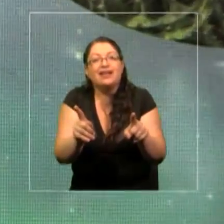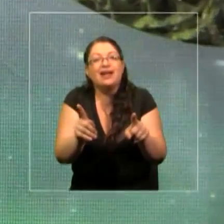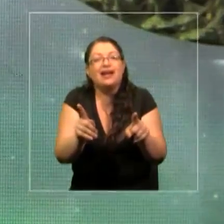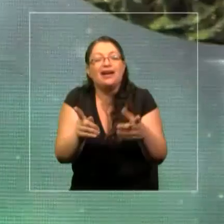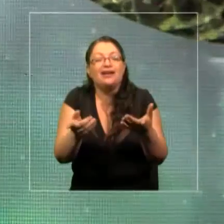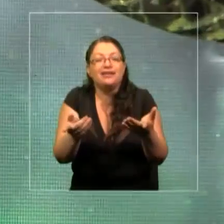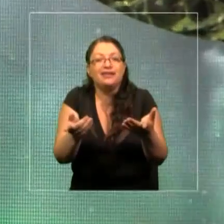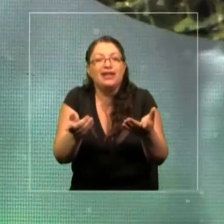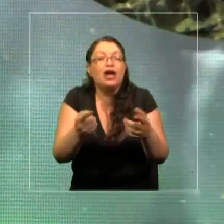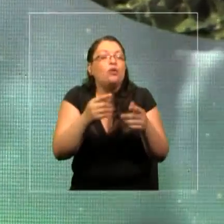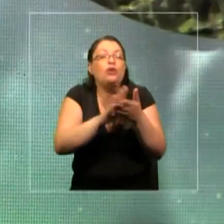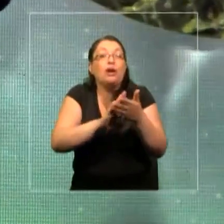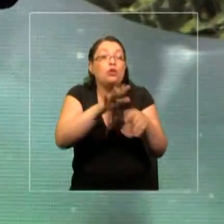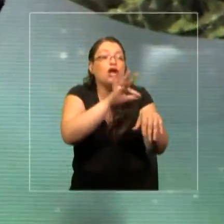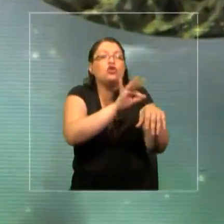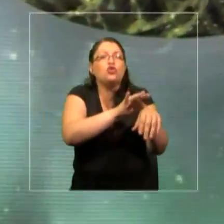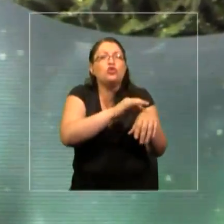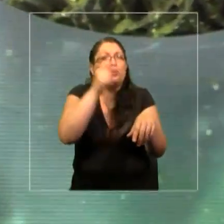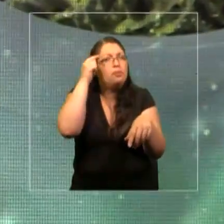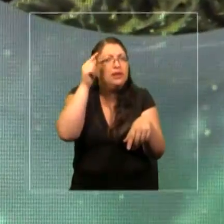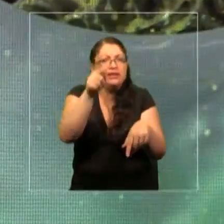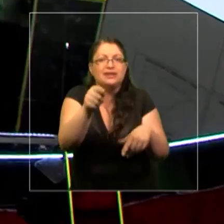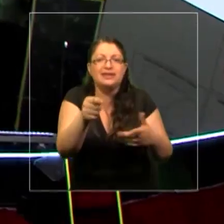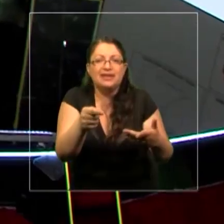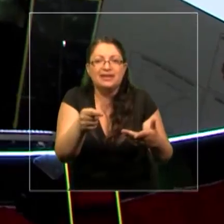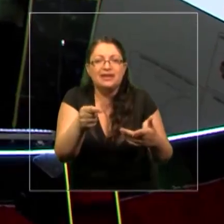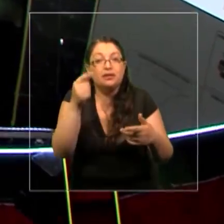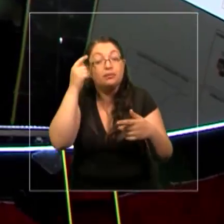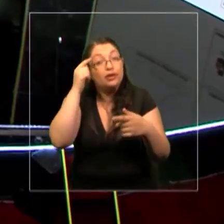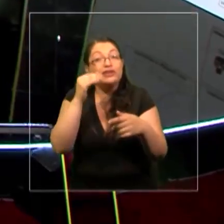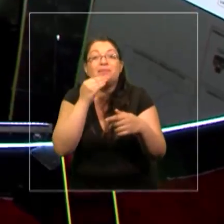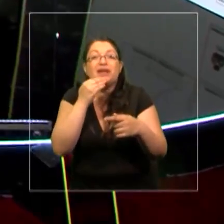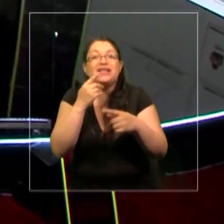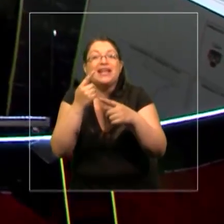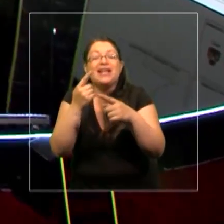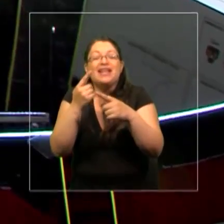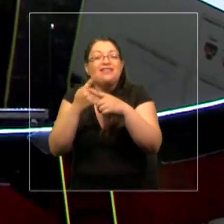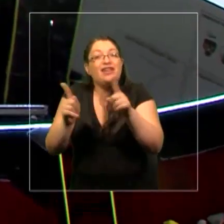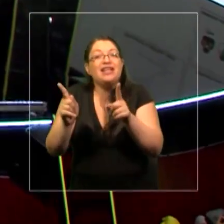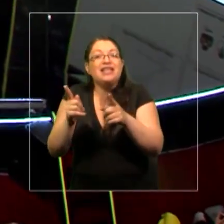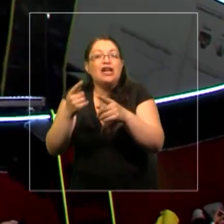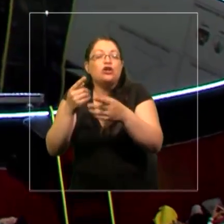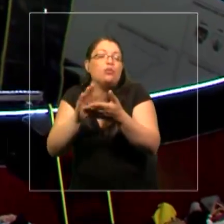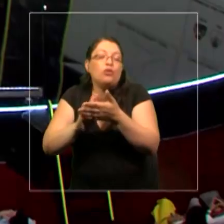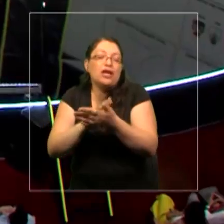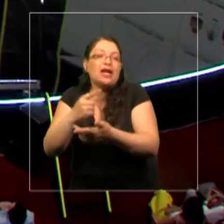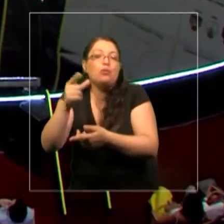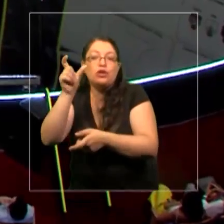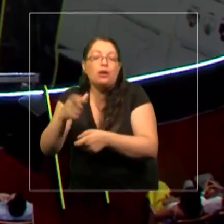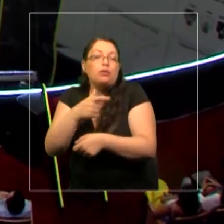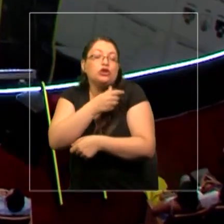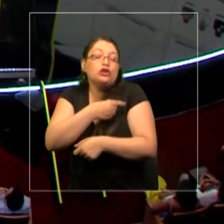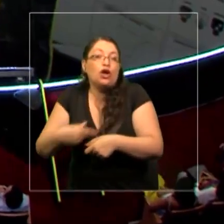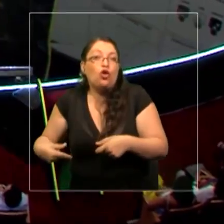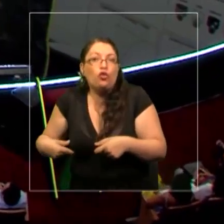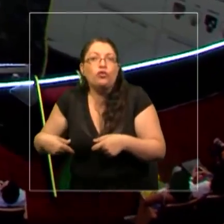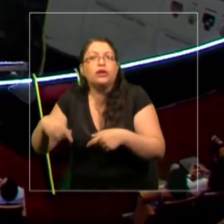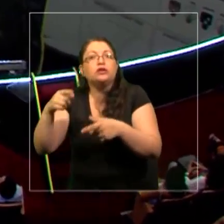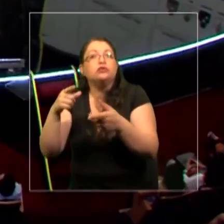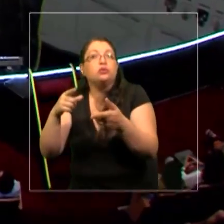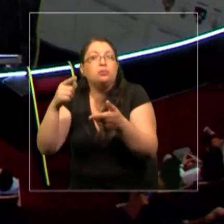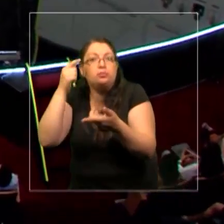un médico va a tratarle, pero es muy distinto tal vez a lo que un oficial del gobierno va a tratar de desarrollar